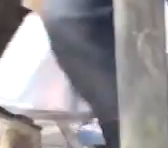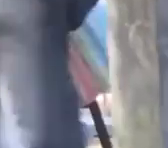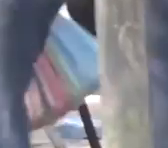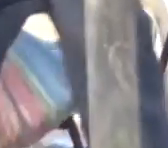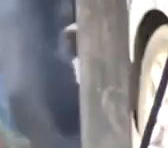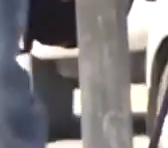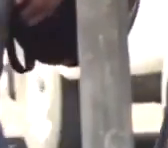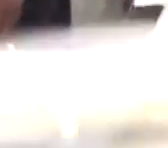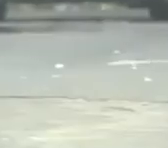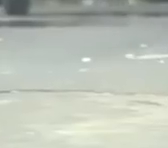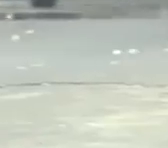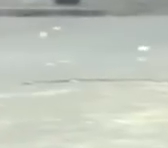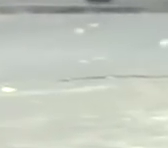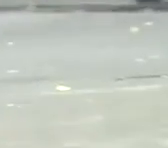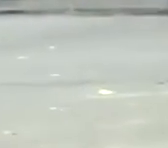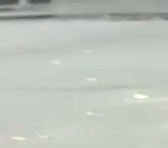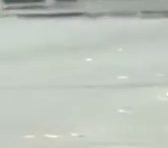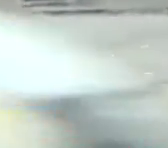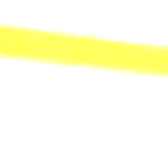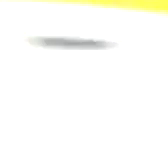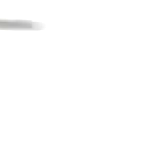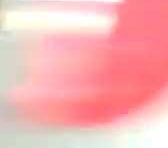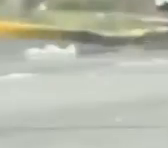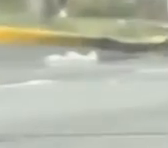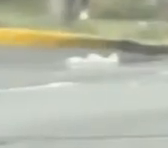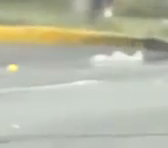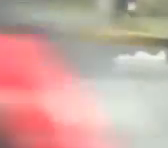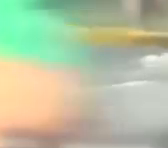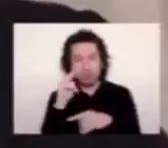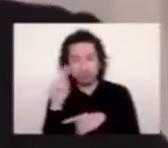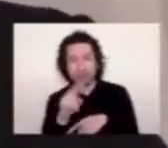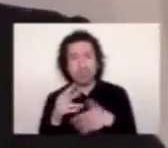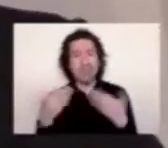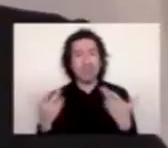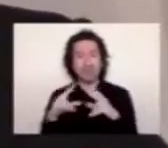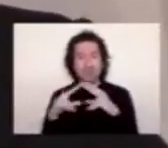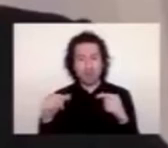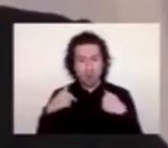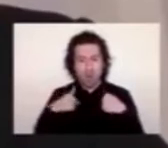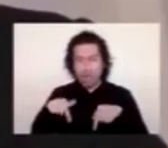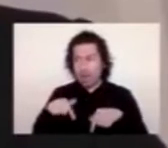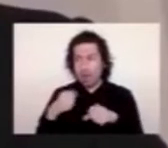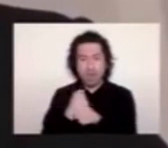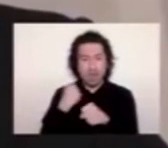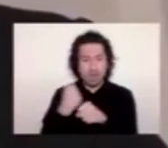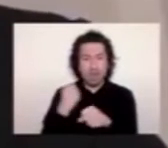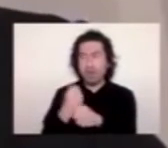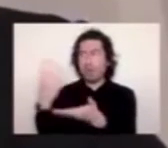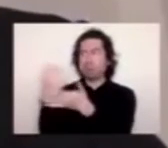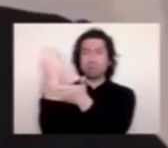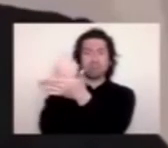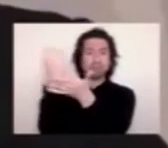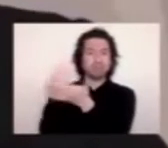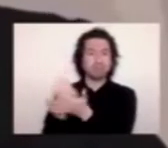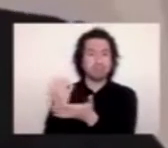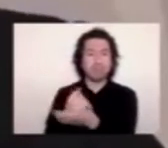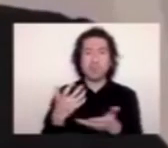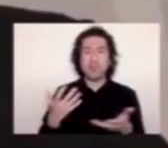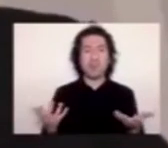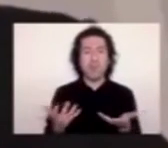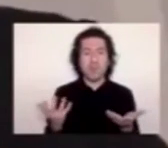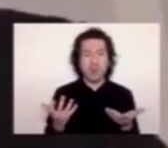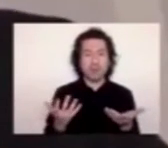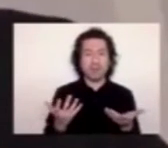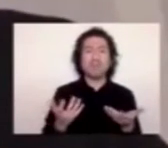una mirada a lo que ha hecho en nicaragua con tanto resultado a partir de la implementación de cuatro